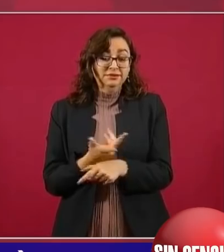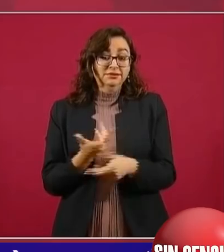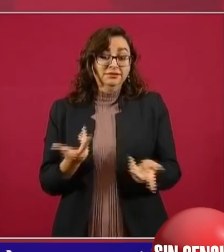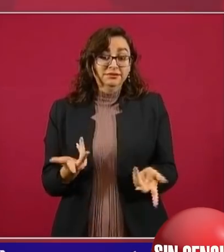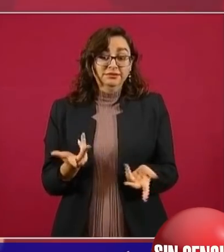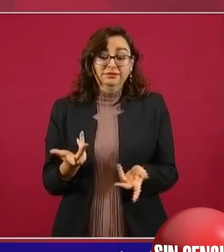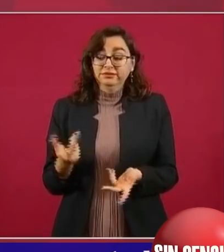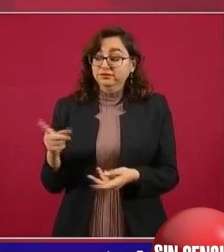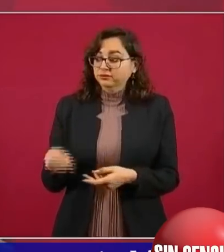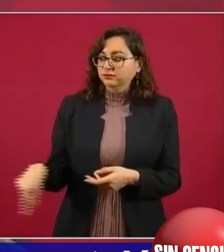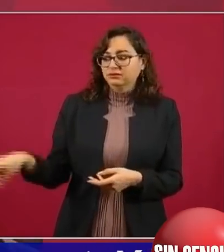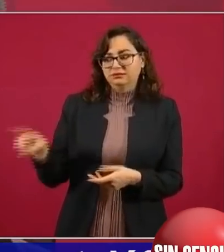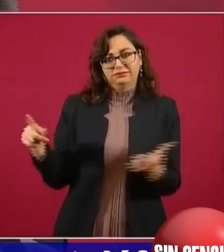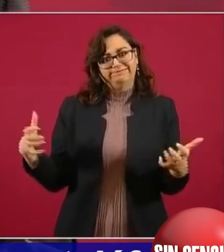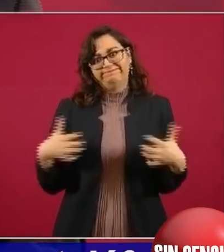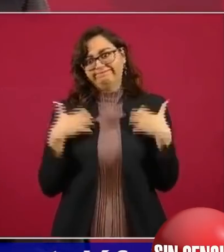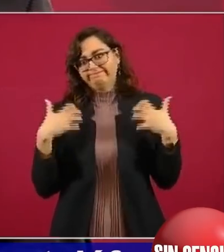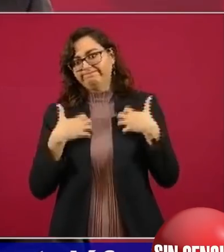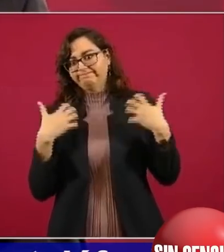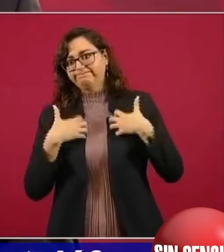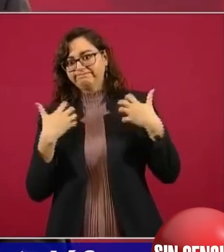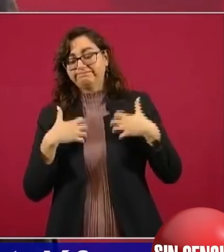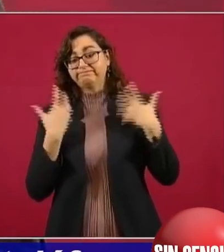no se aguantaron